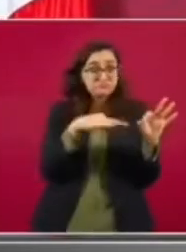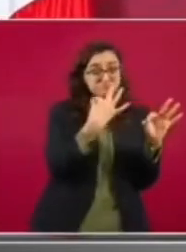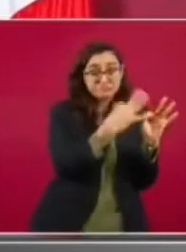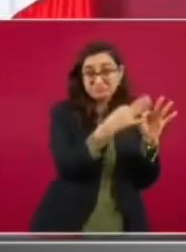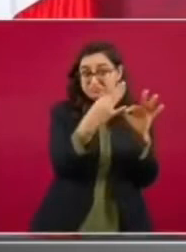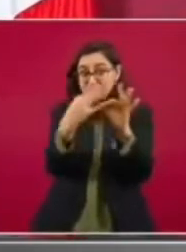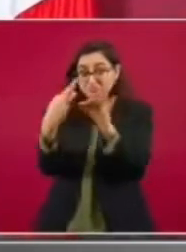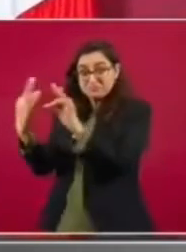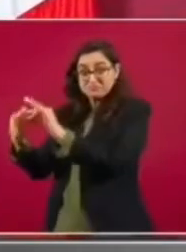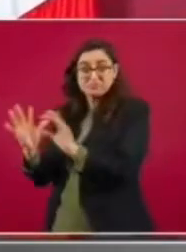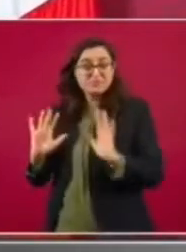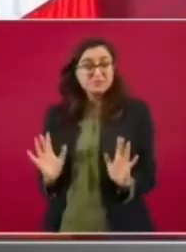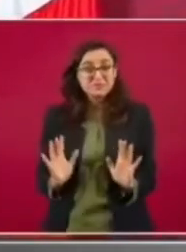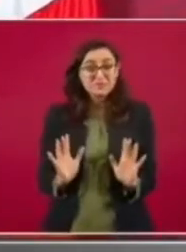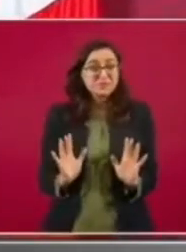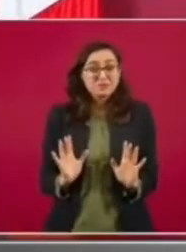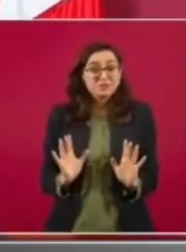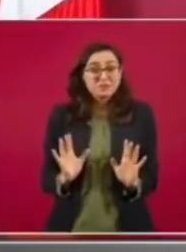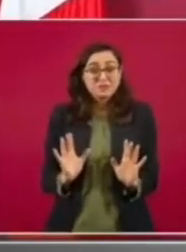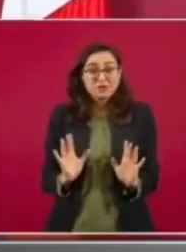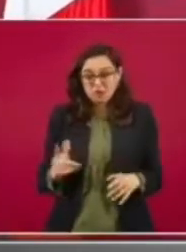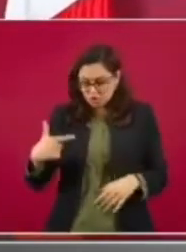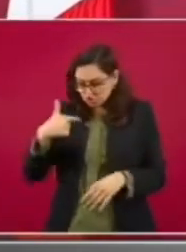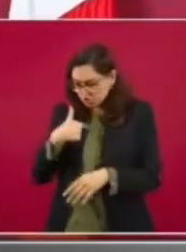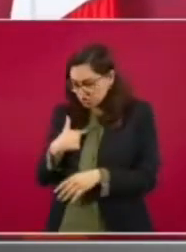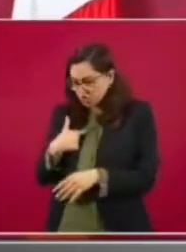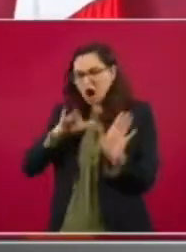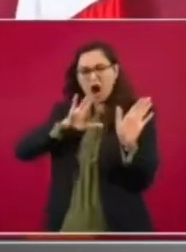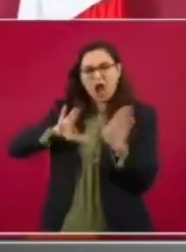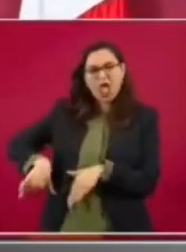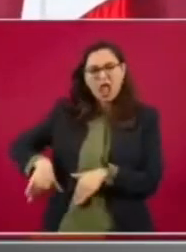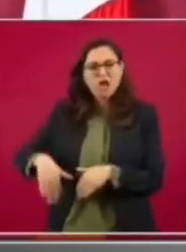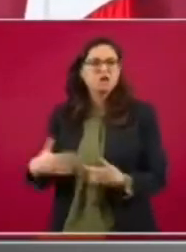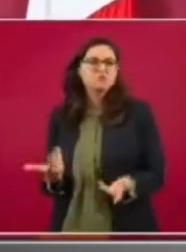No podemos dar más a un estado